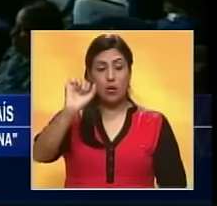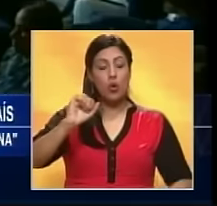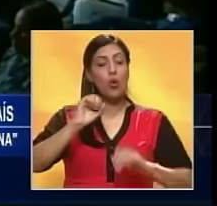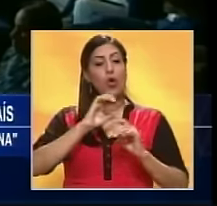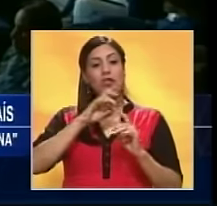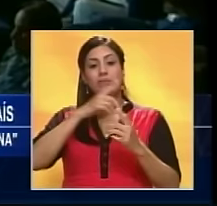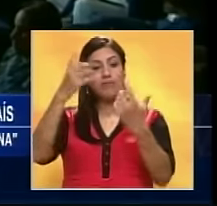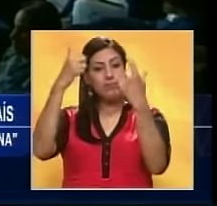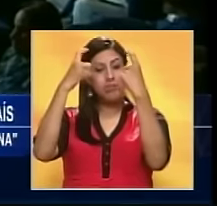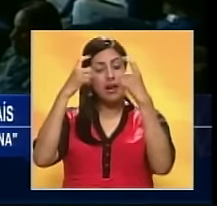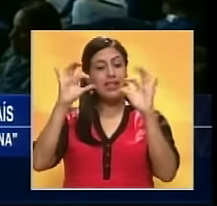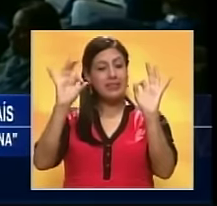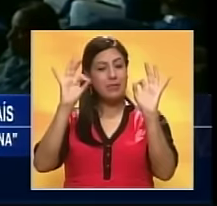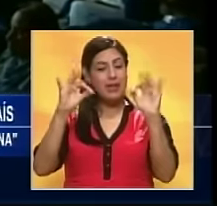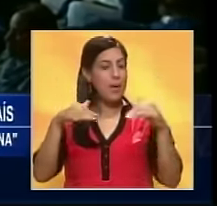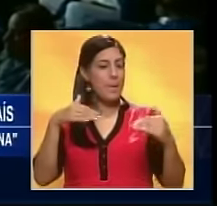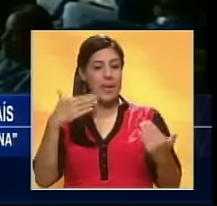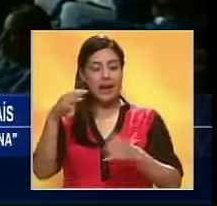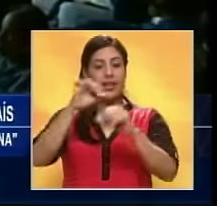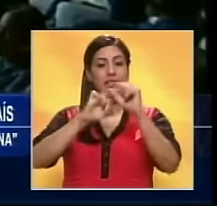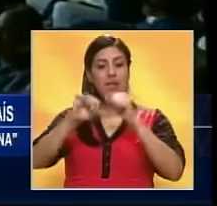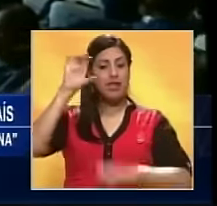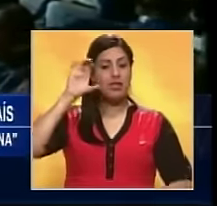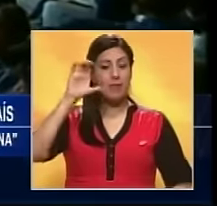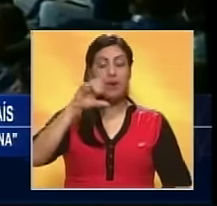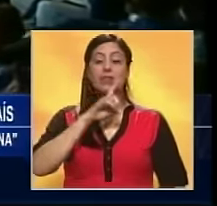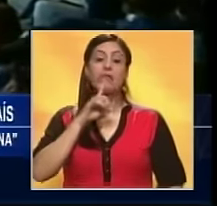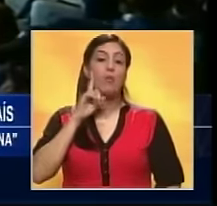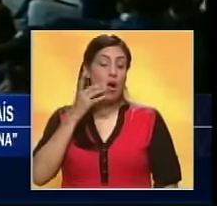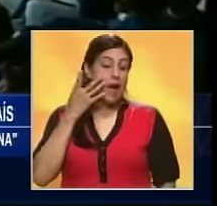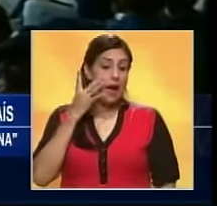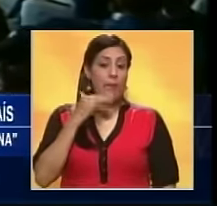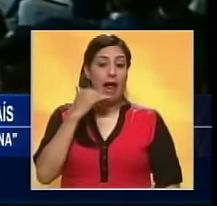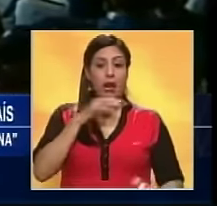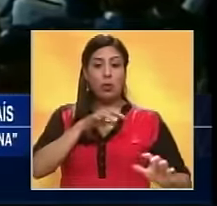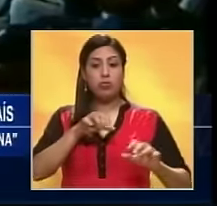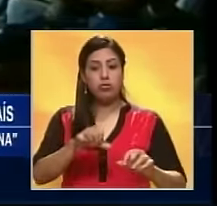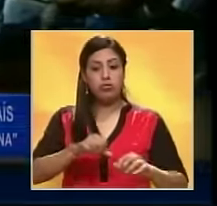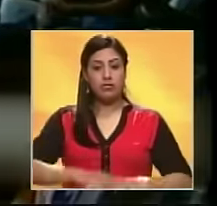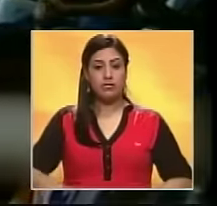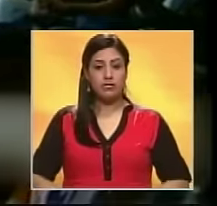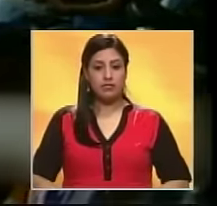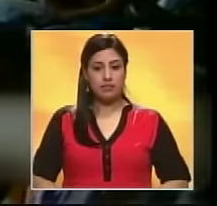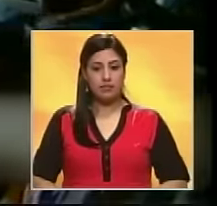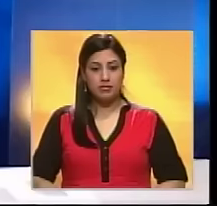girado instrucciones específicas para defender el país en caso de que ocurra una intervención.